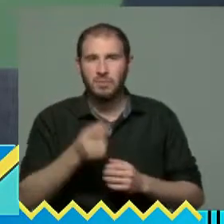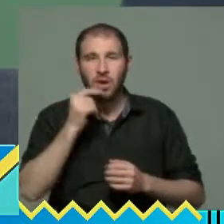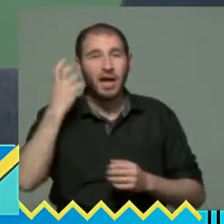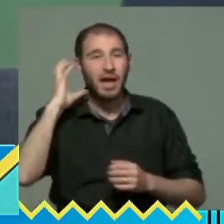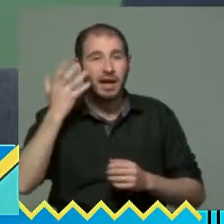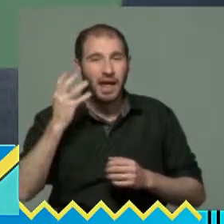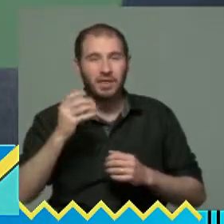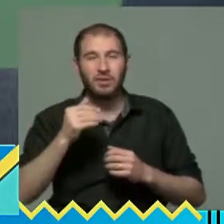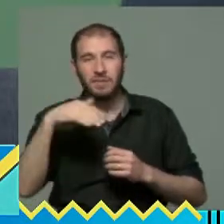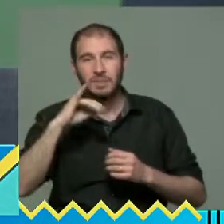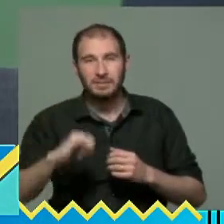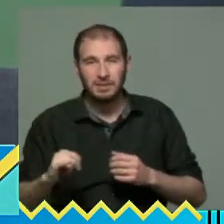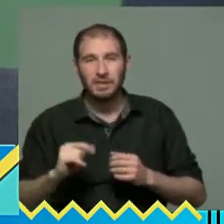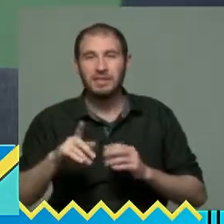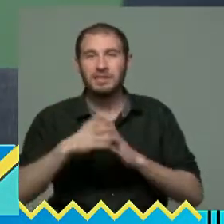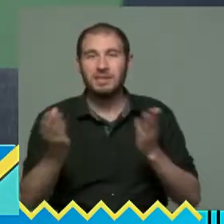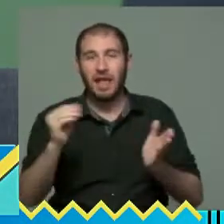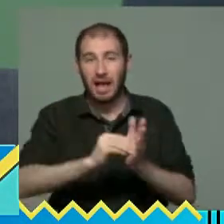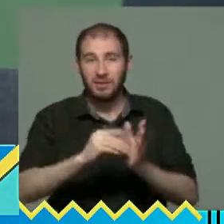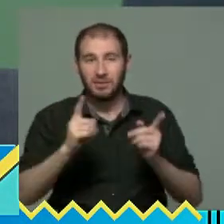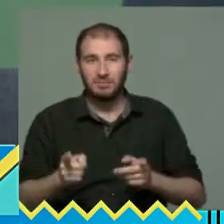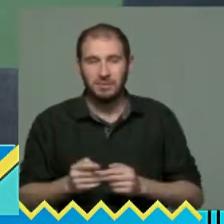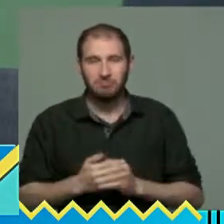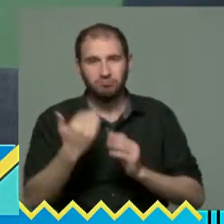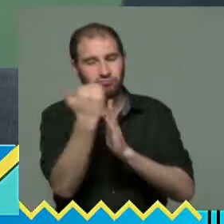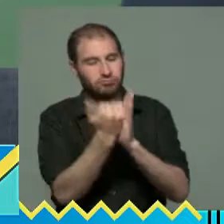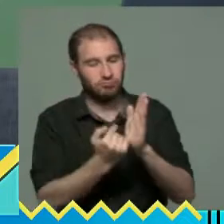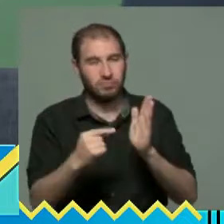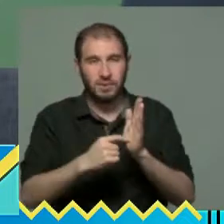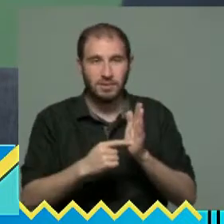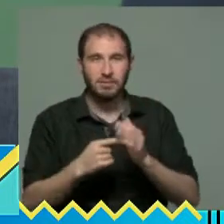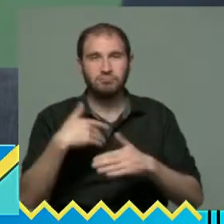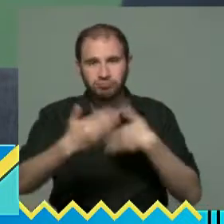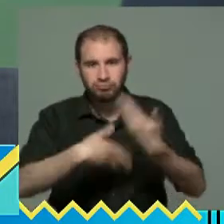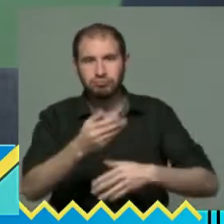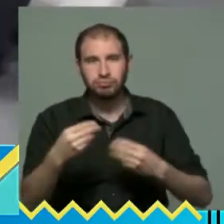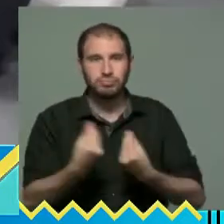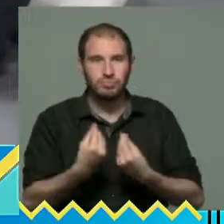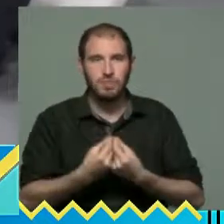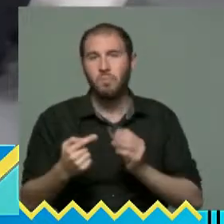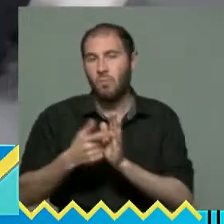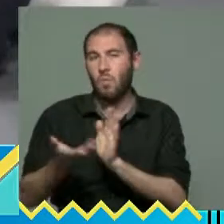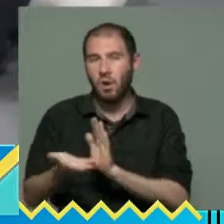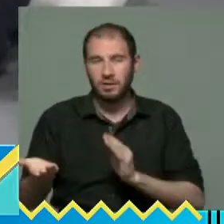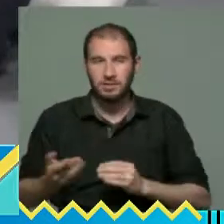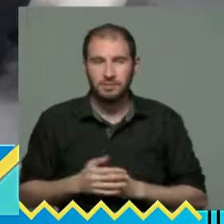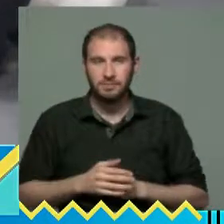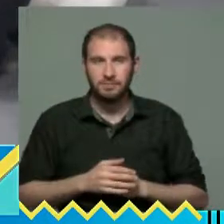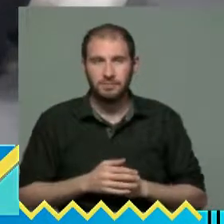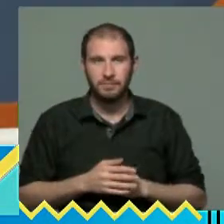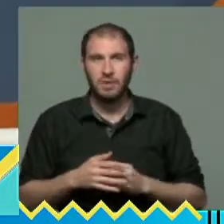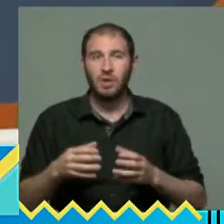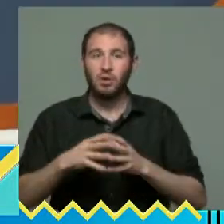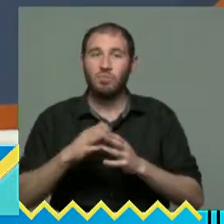radio, en MZ, su espacio en el diario, que evidentemente todo esto sumó y mucho. Lo hace visible, por supuesto, claramente. Para Sumamente. un